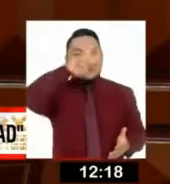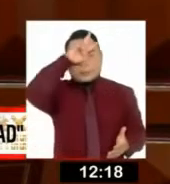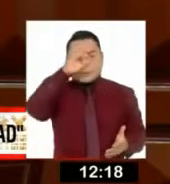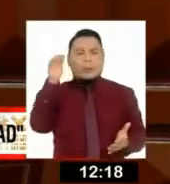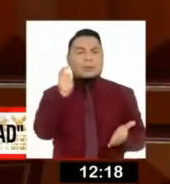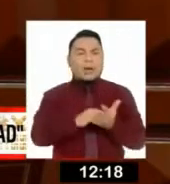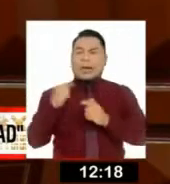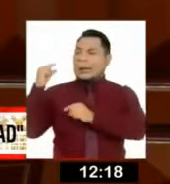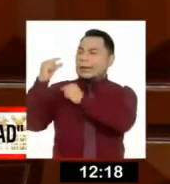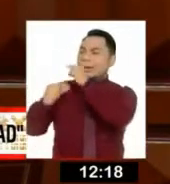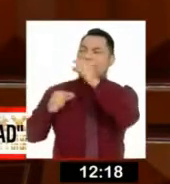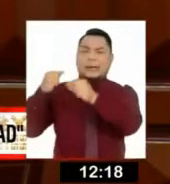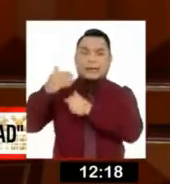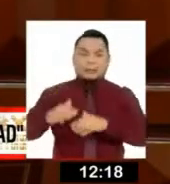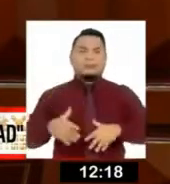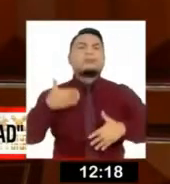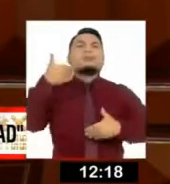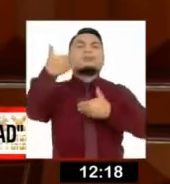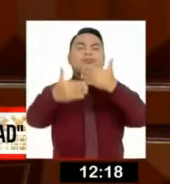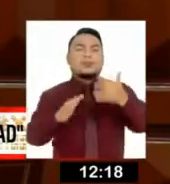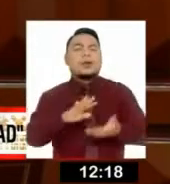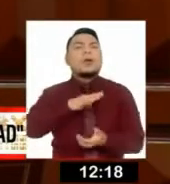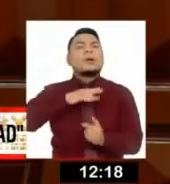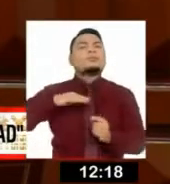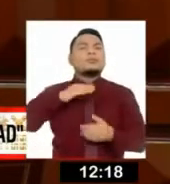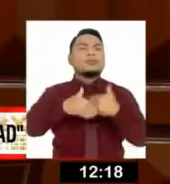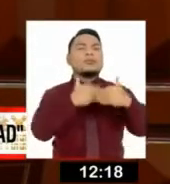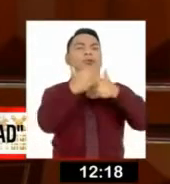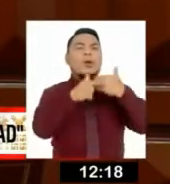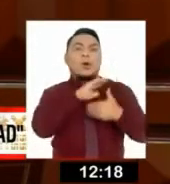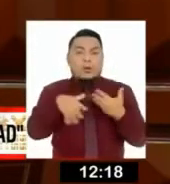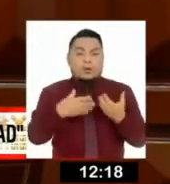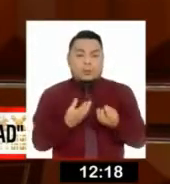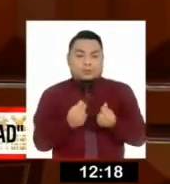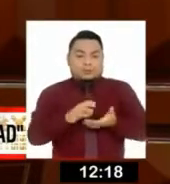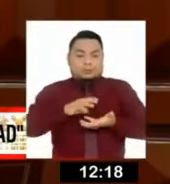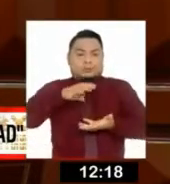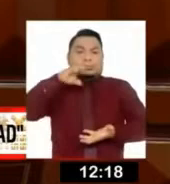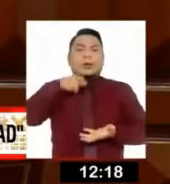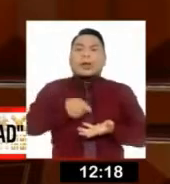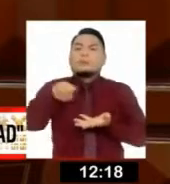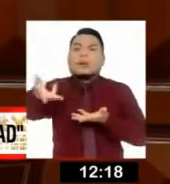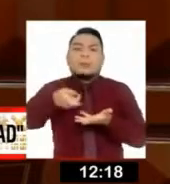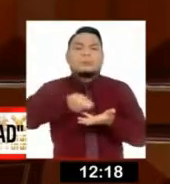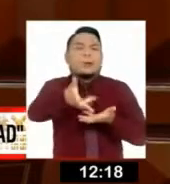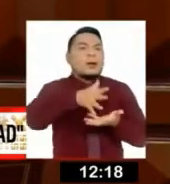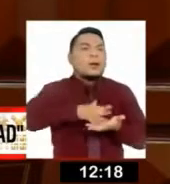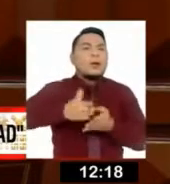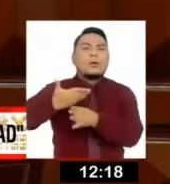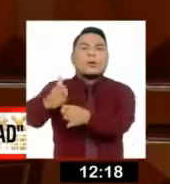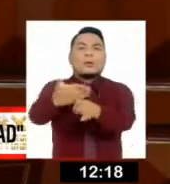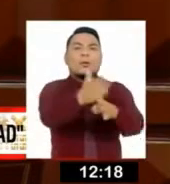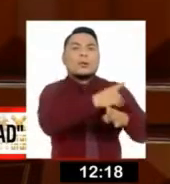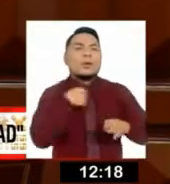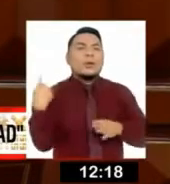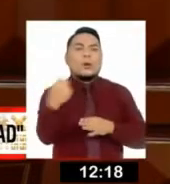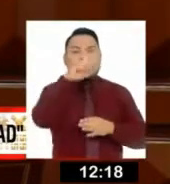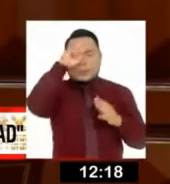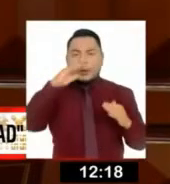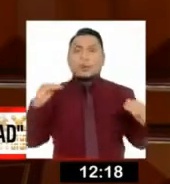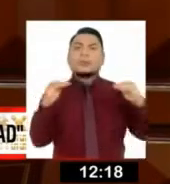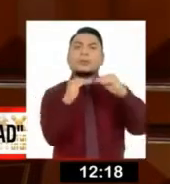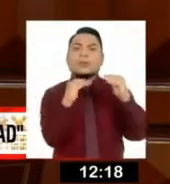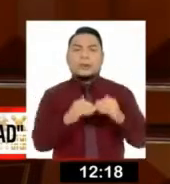mayor generación de riqueza y bienestar se distribuya de manera equitativa entre todos los peruanos.